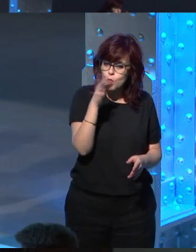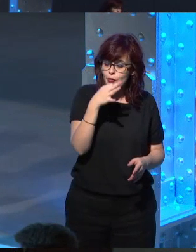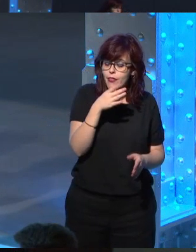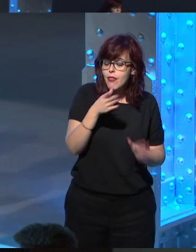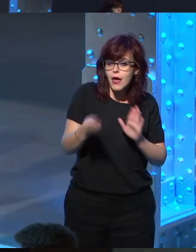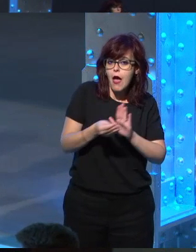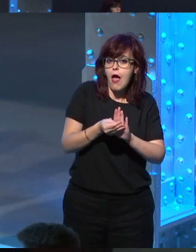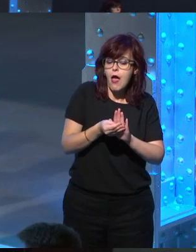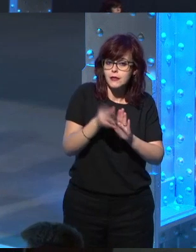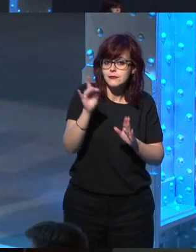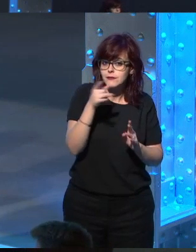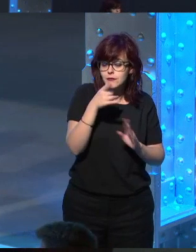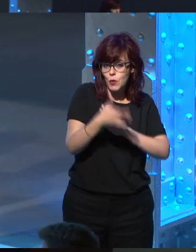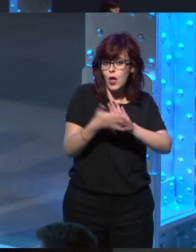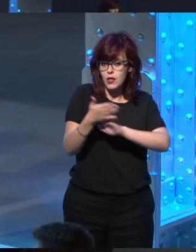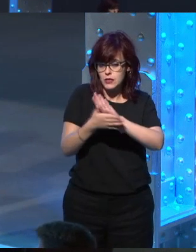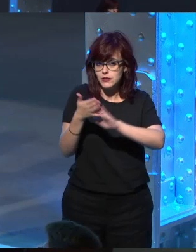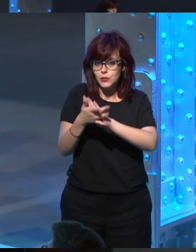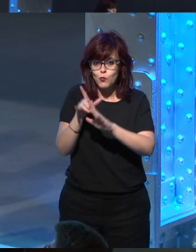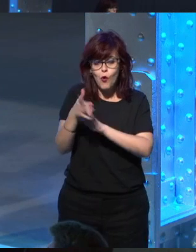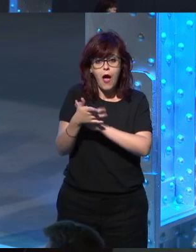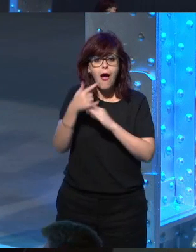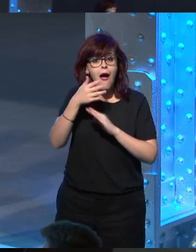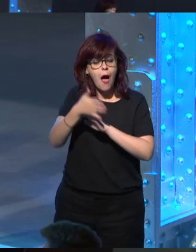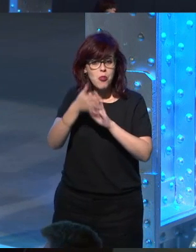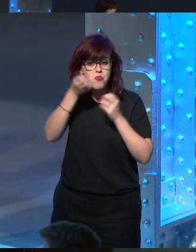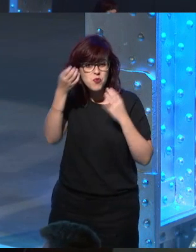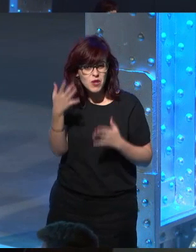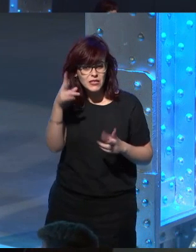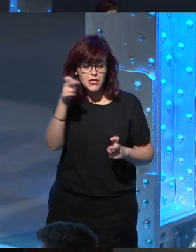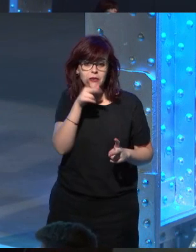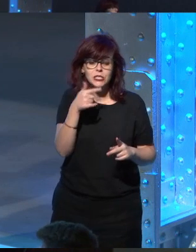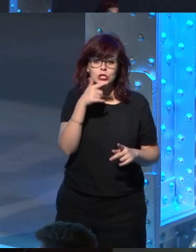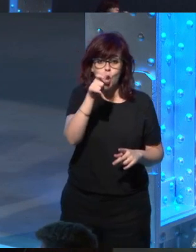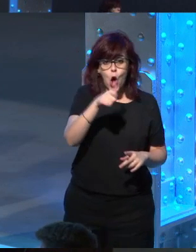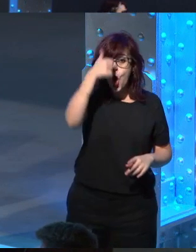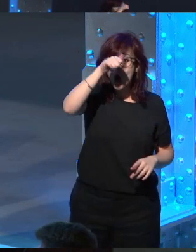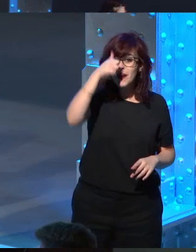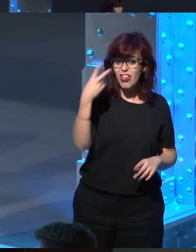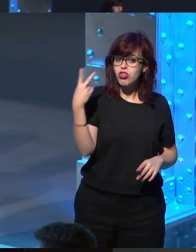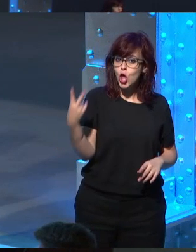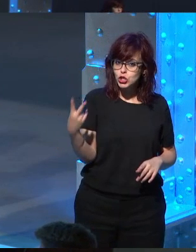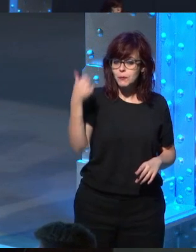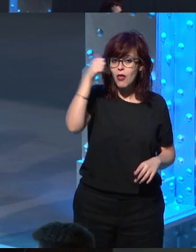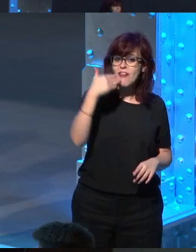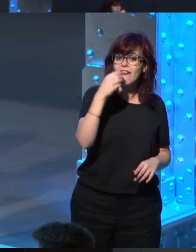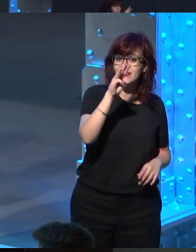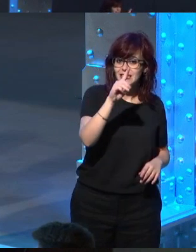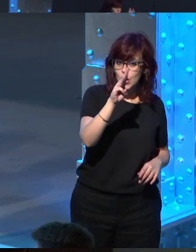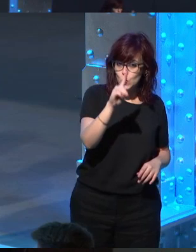bueno, básicamente lo estabas comenzando tú muy bien. Básicamente somos dos hombres, varones, 31